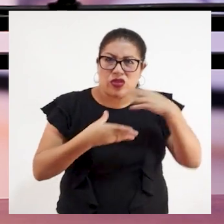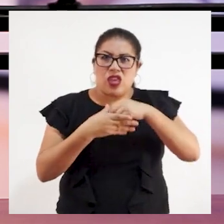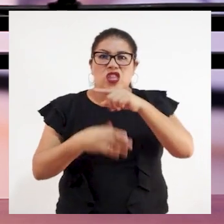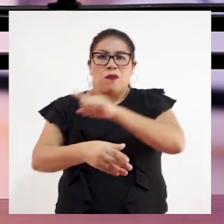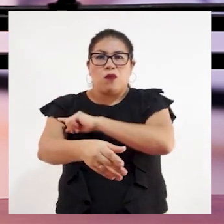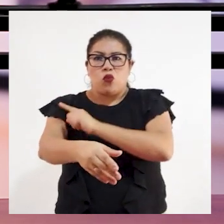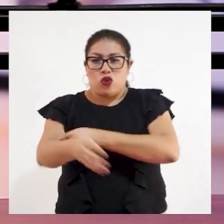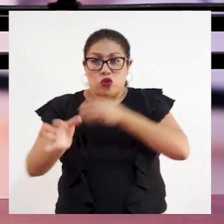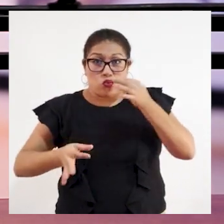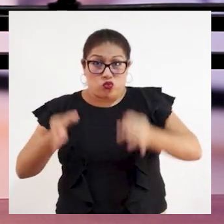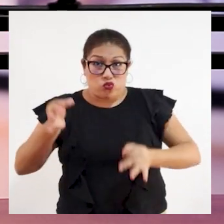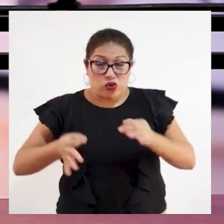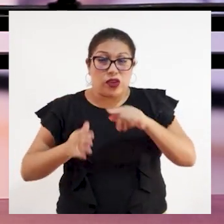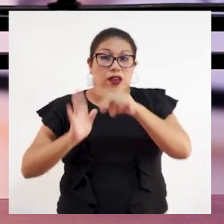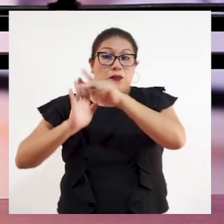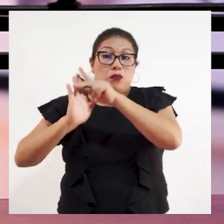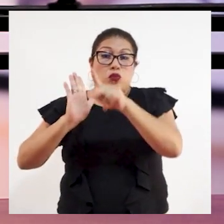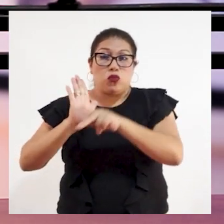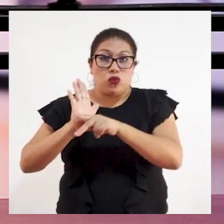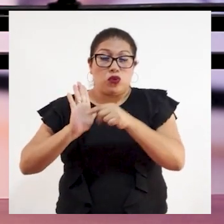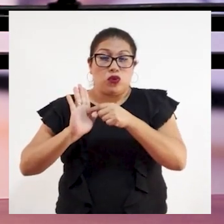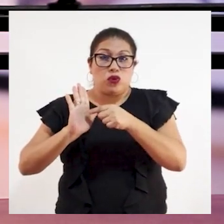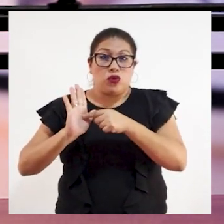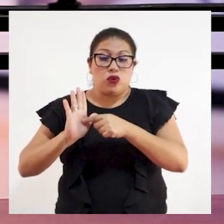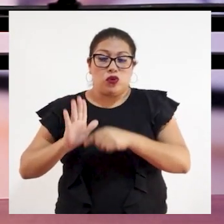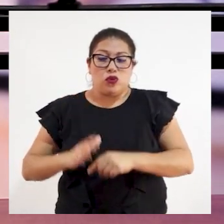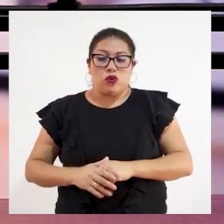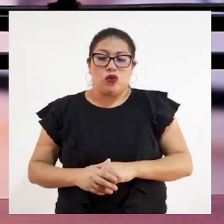del Poder Judicial. Ese protocolo se